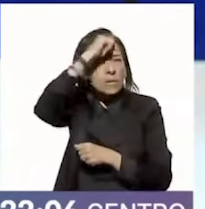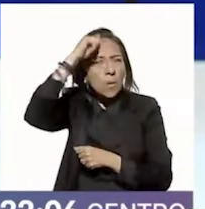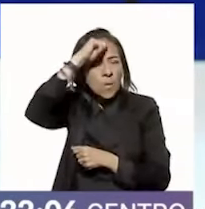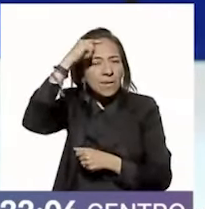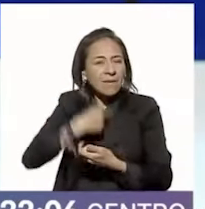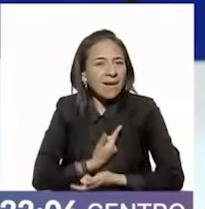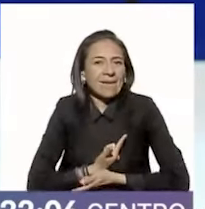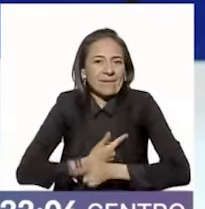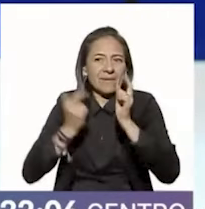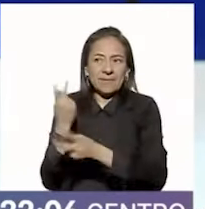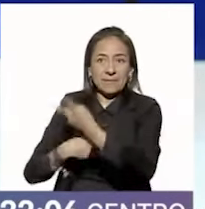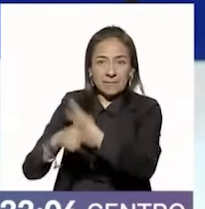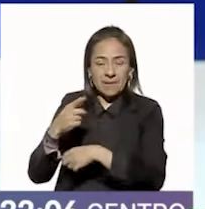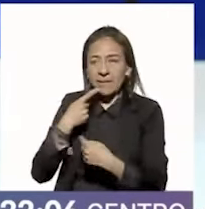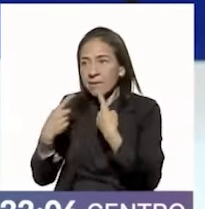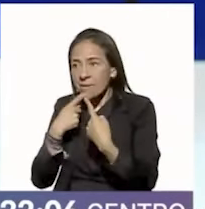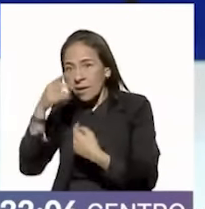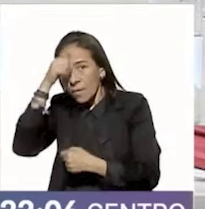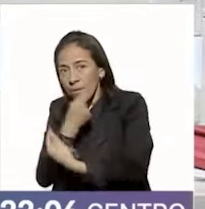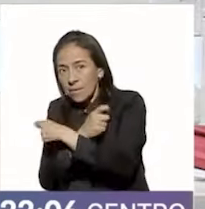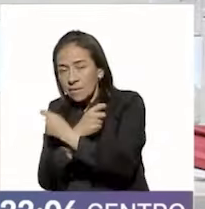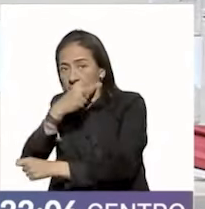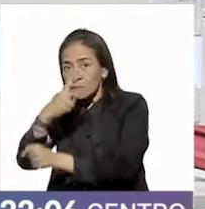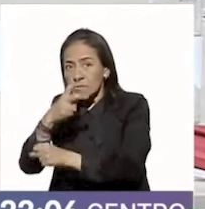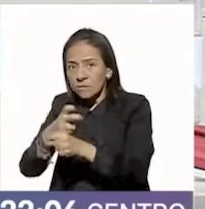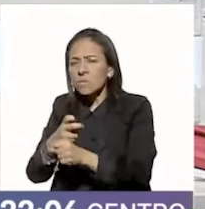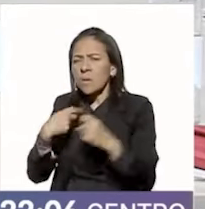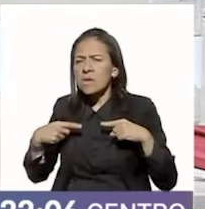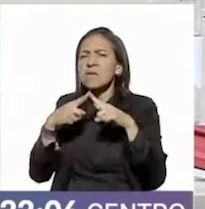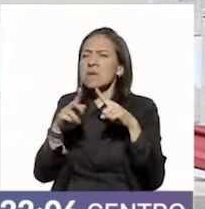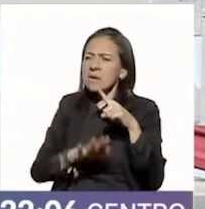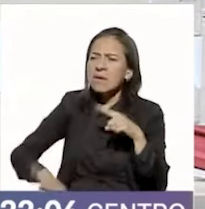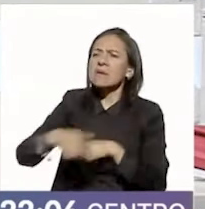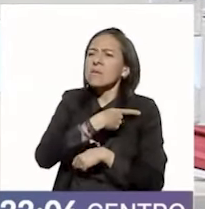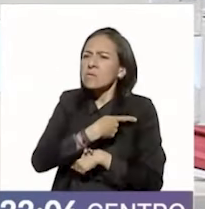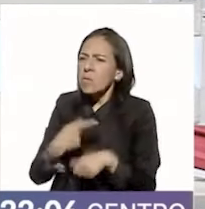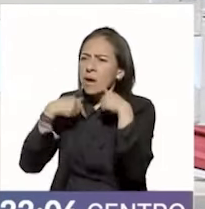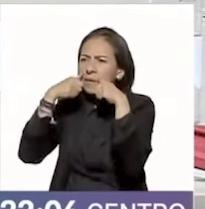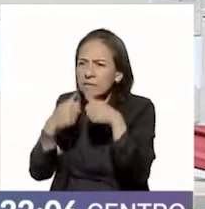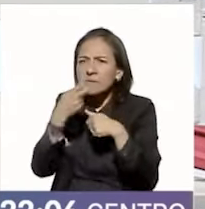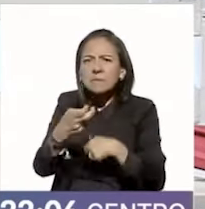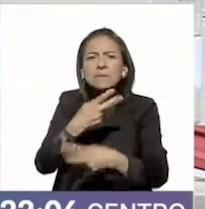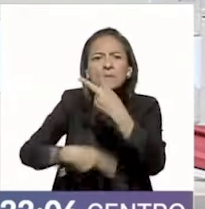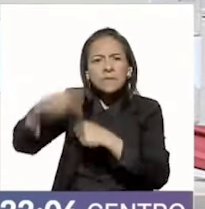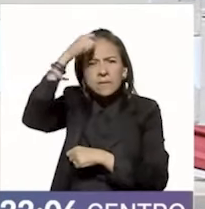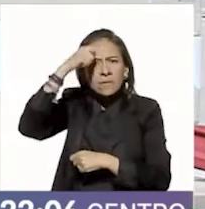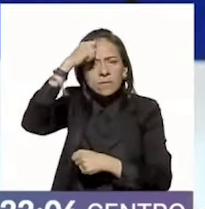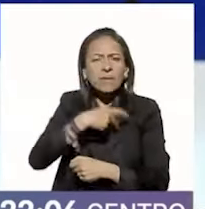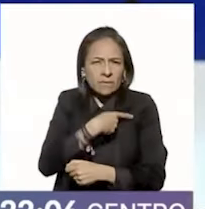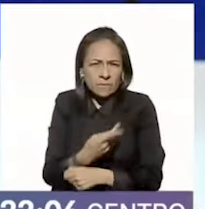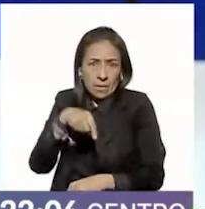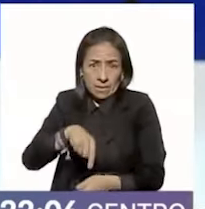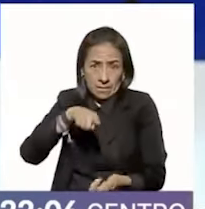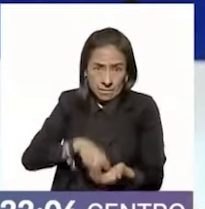que venía del Concilio Vaticano II, de esa Iglesia de los pobres, de la cual sale la teología de la liberación, aquí Juan Pablo II, que el